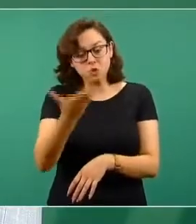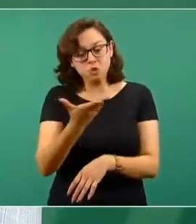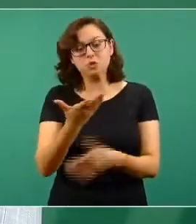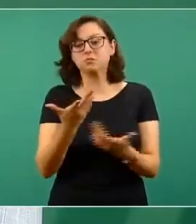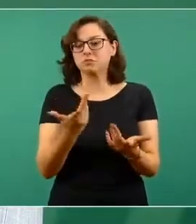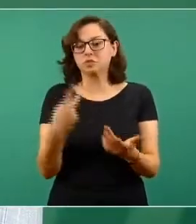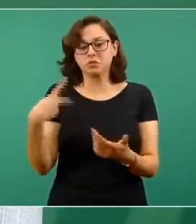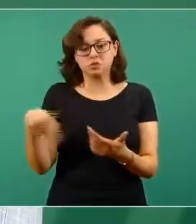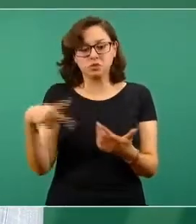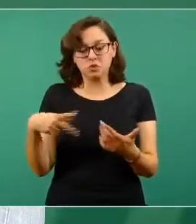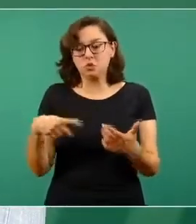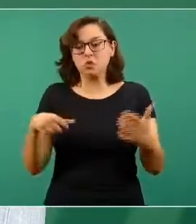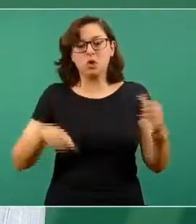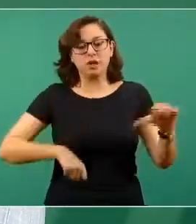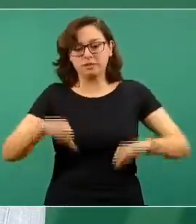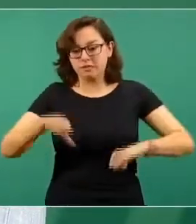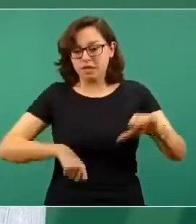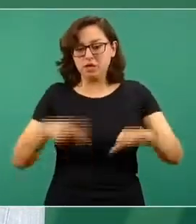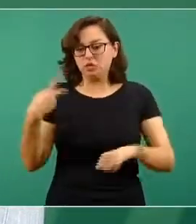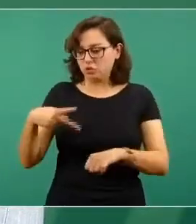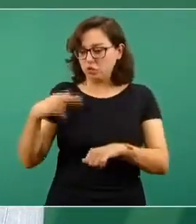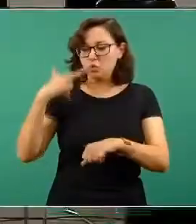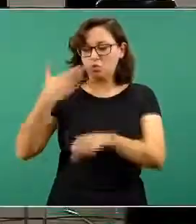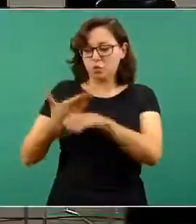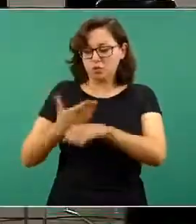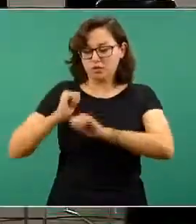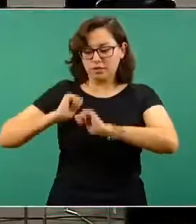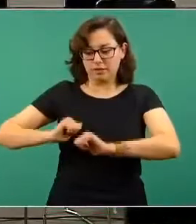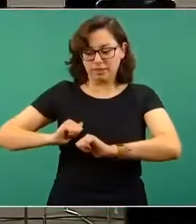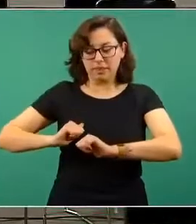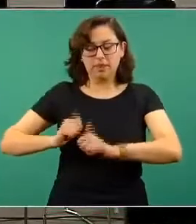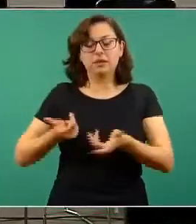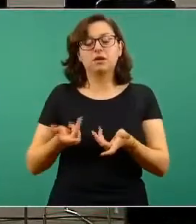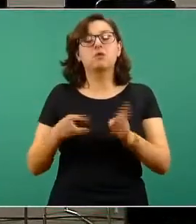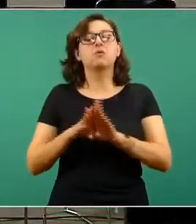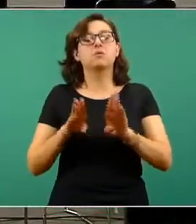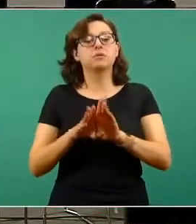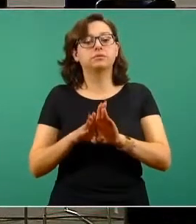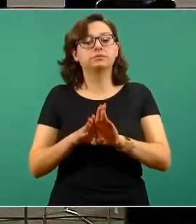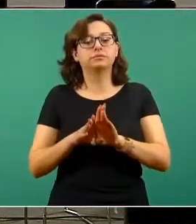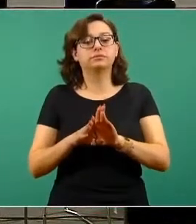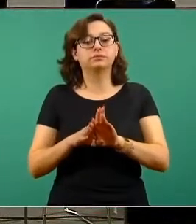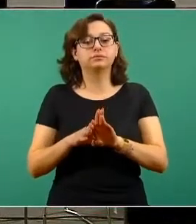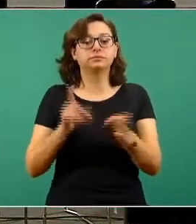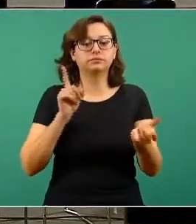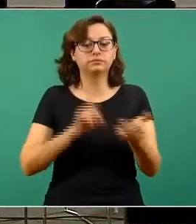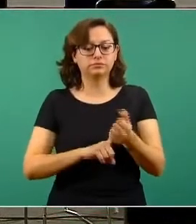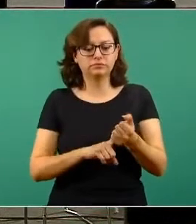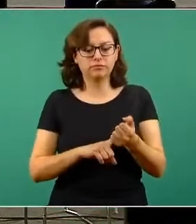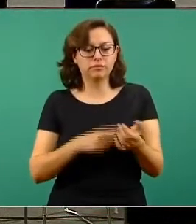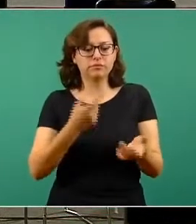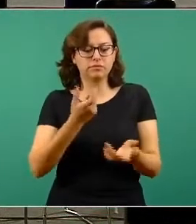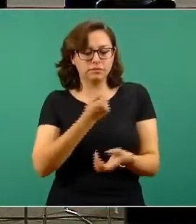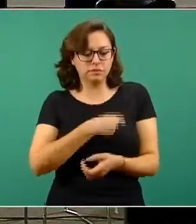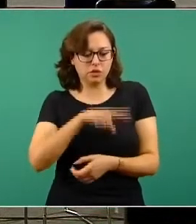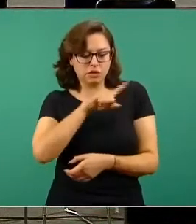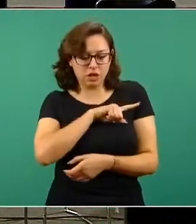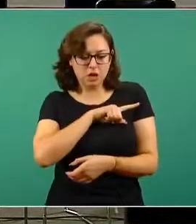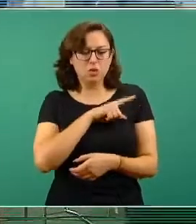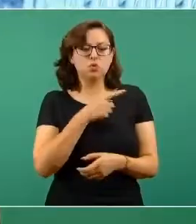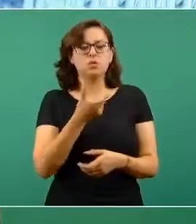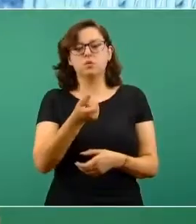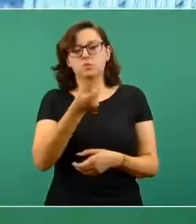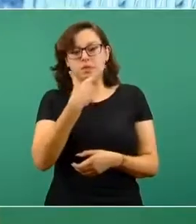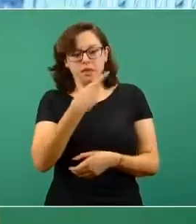de su atribución, es sí obviamente llevar a cabo la investigación técnica, la revisión